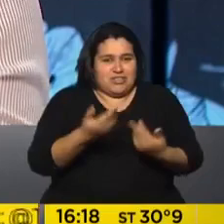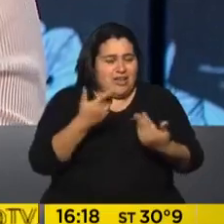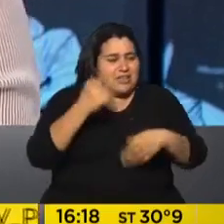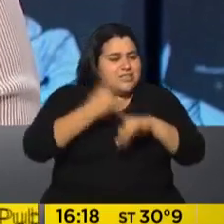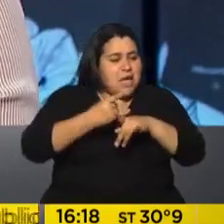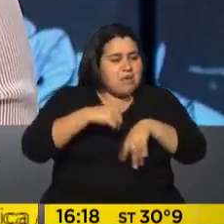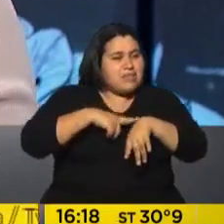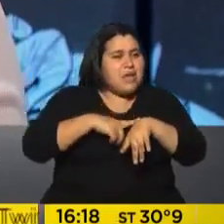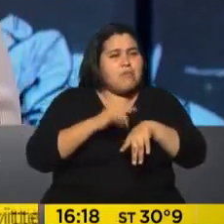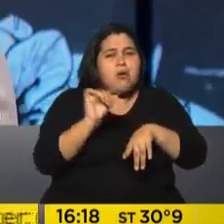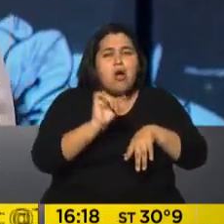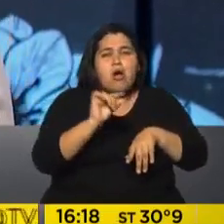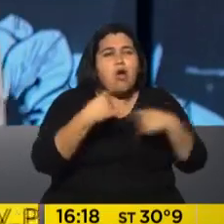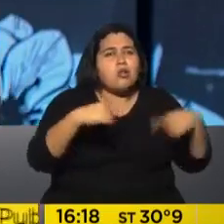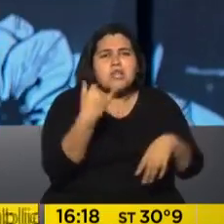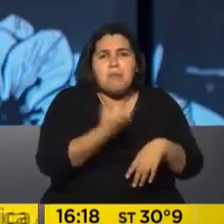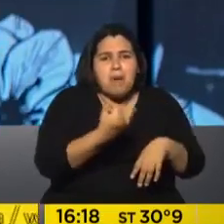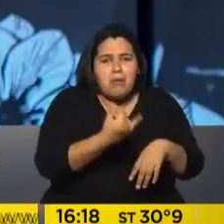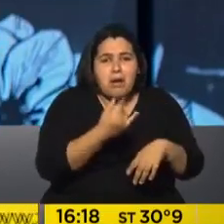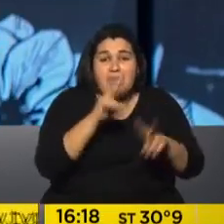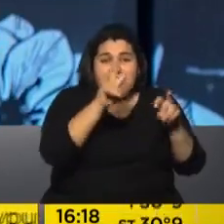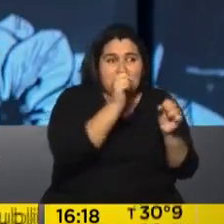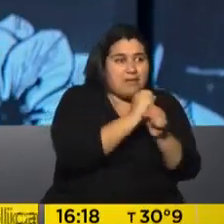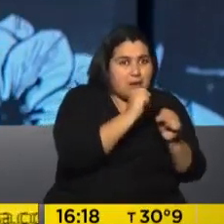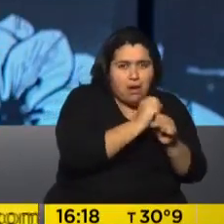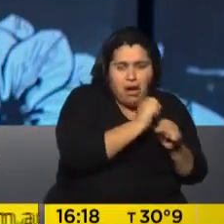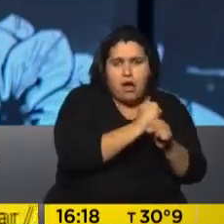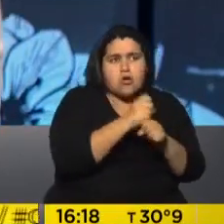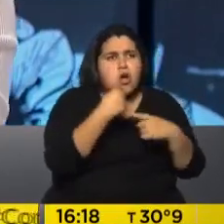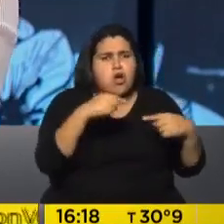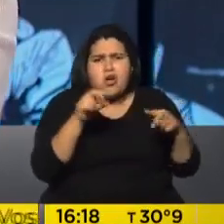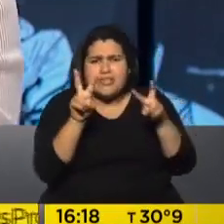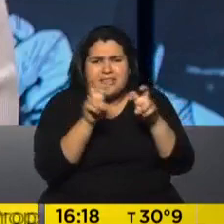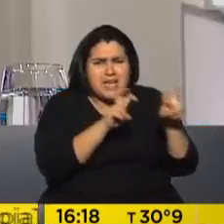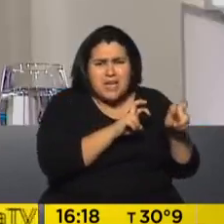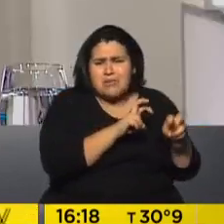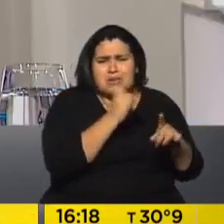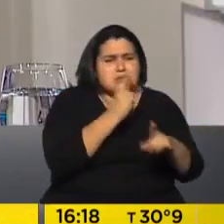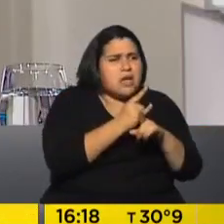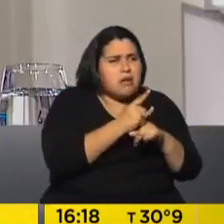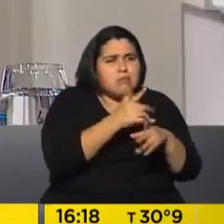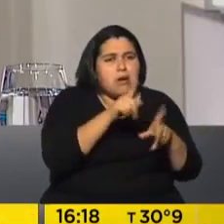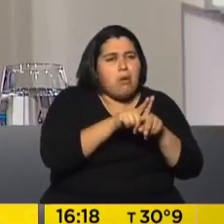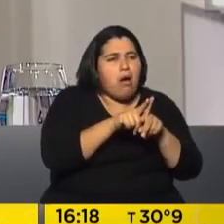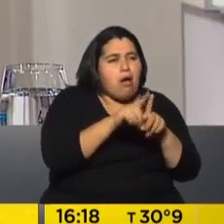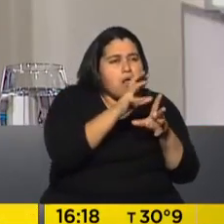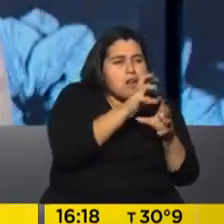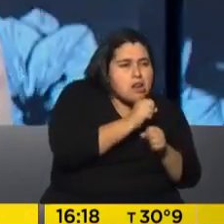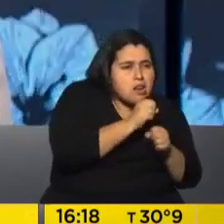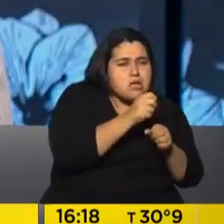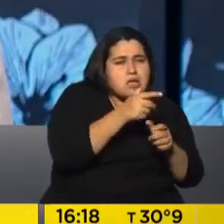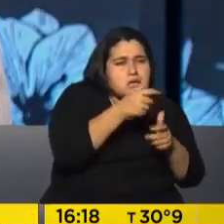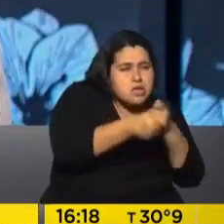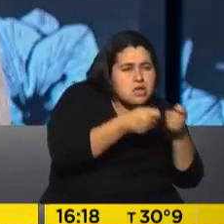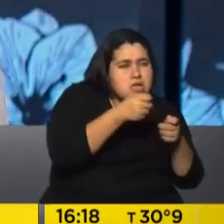era con pequeñas cosas, claro. Lo mismo. Con el trabajo, ni hablar. Sí, un goteo constante. Un goteo constante, ¿no? Constante. Y